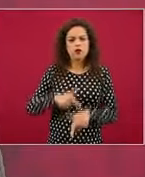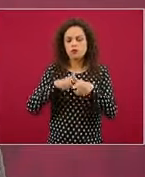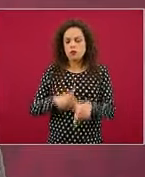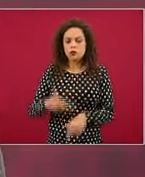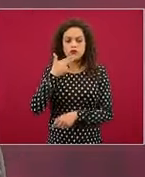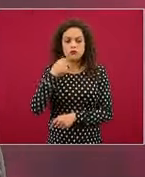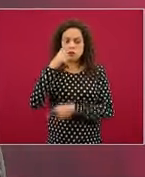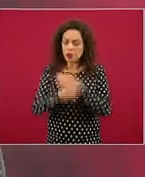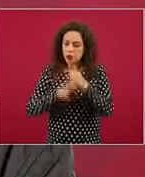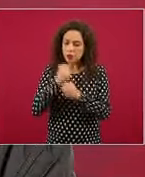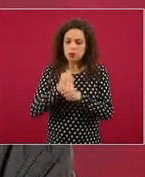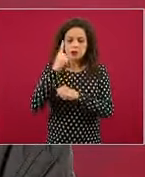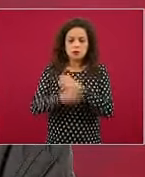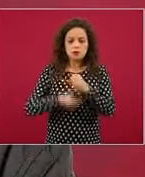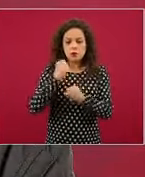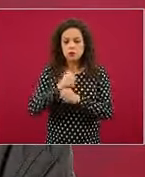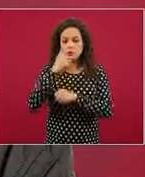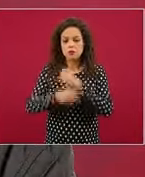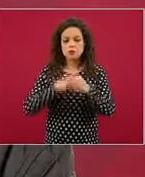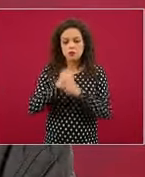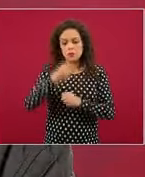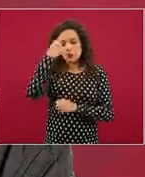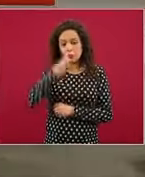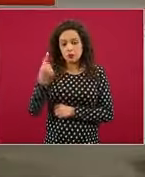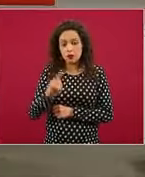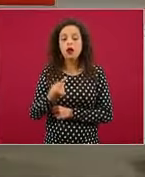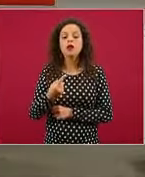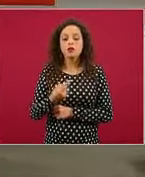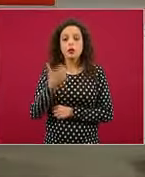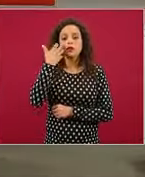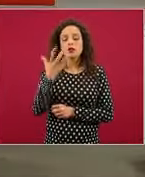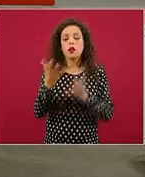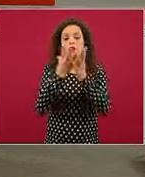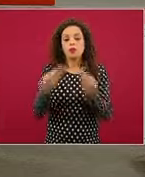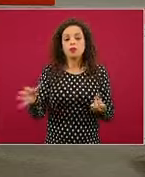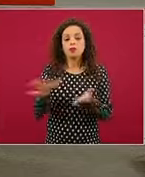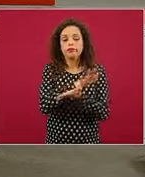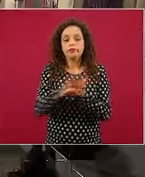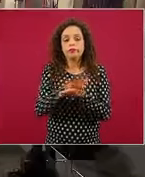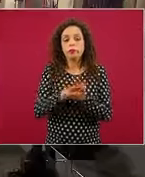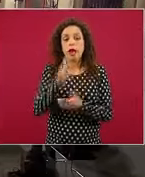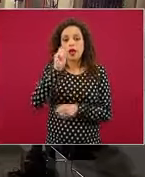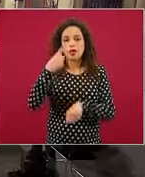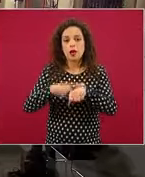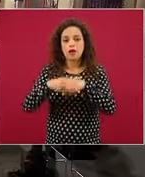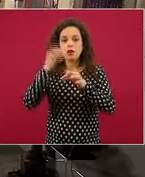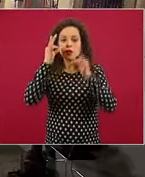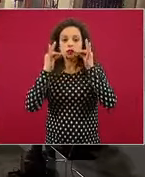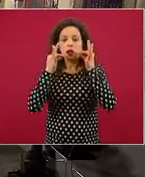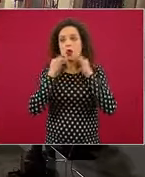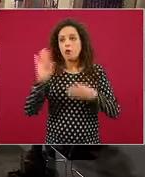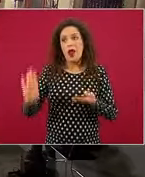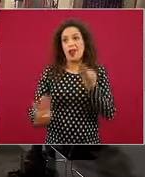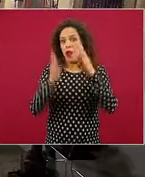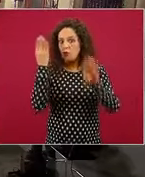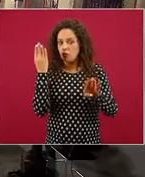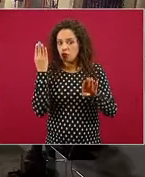años con la esperanza de lograr eliminar el sarampión en el mundo. A finales de los años